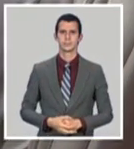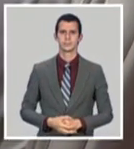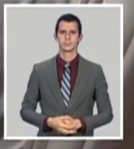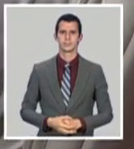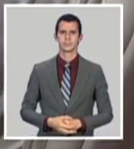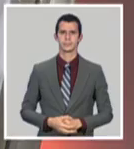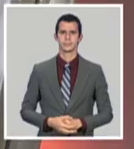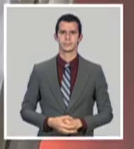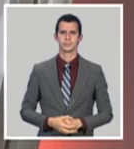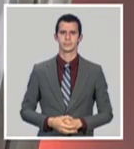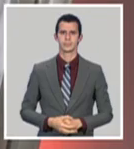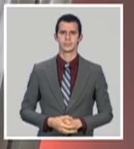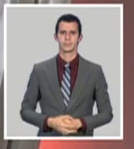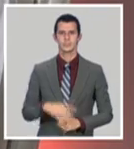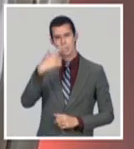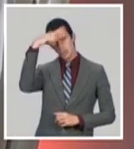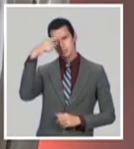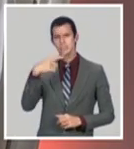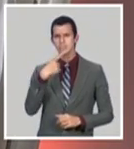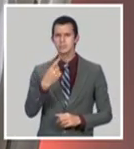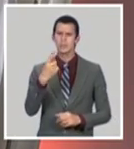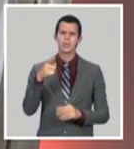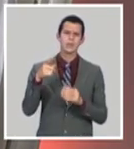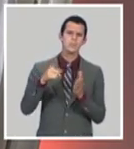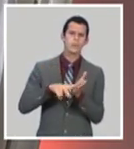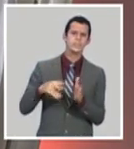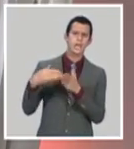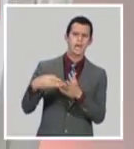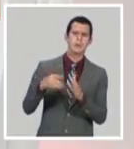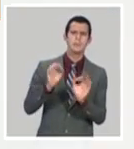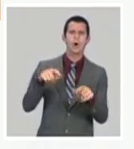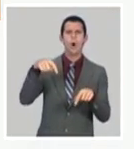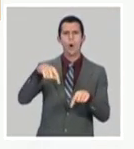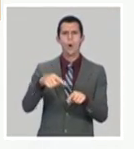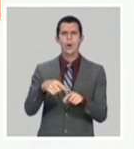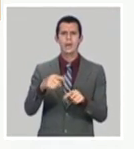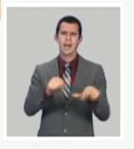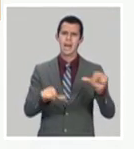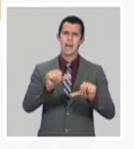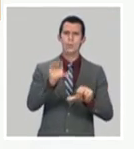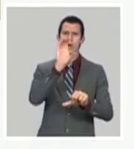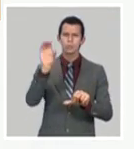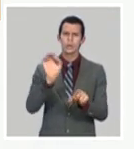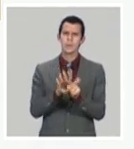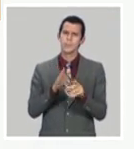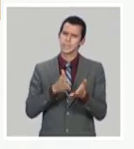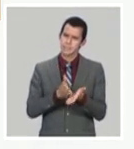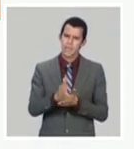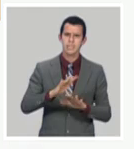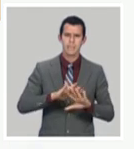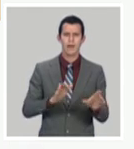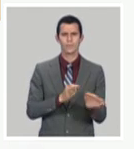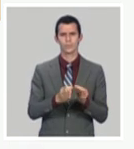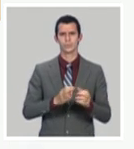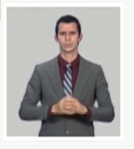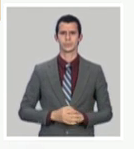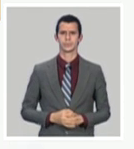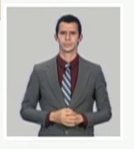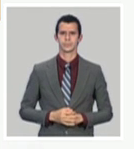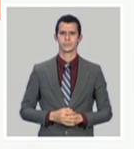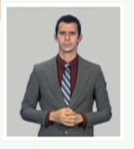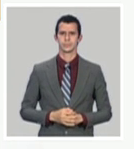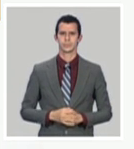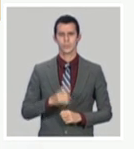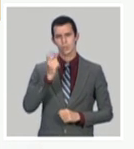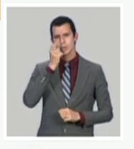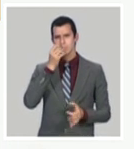así. Hay una gráfica que muestra cómo se ha comportado las diferentes etapas